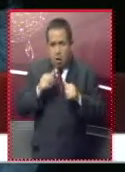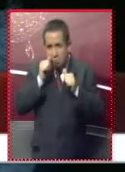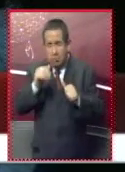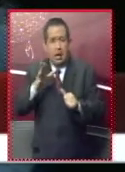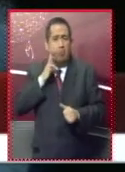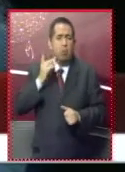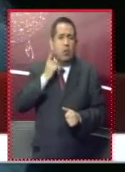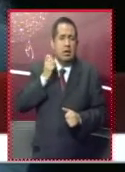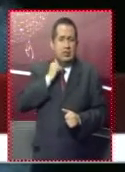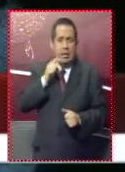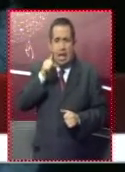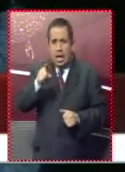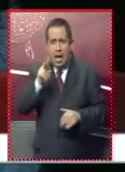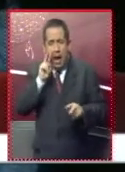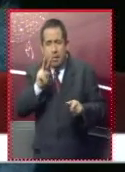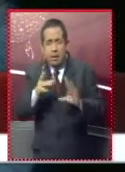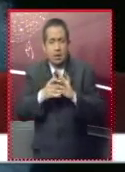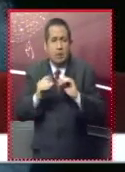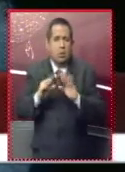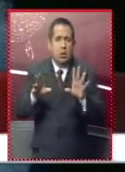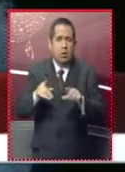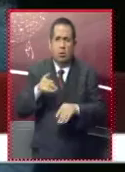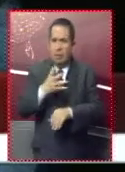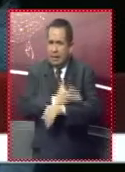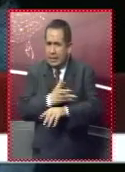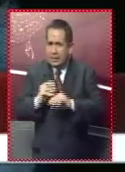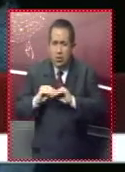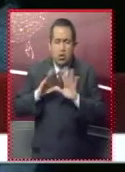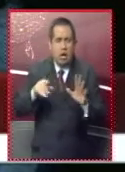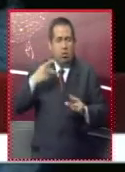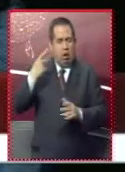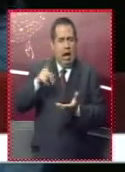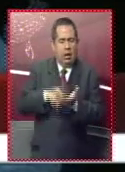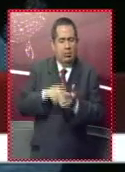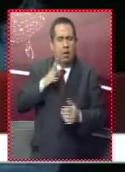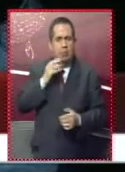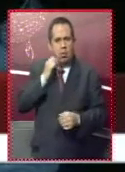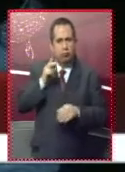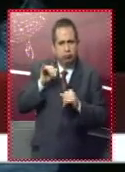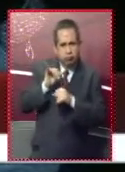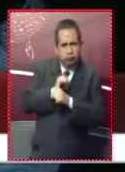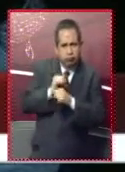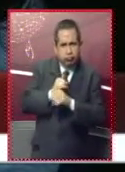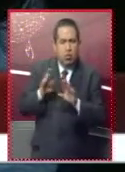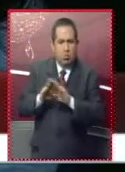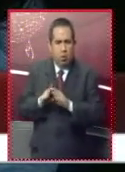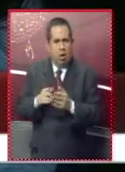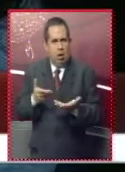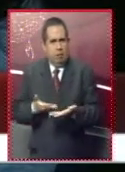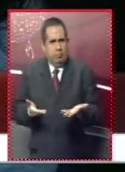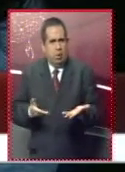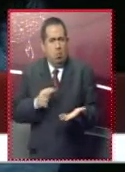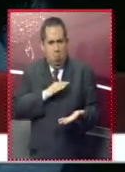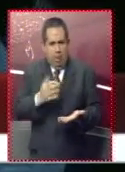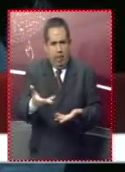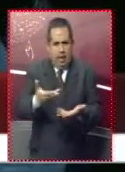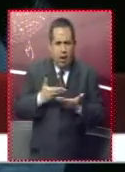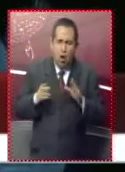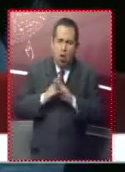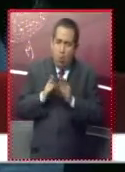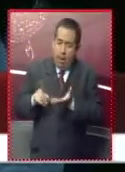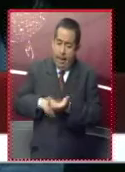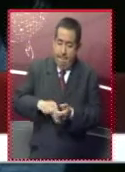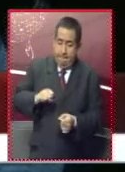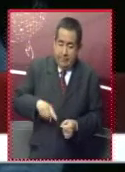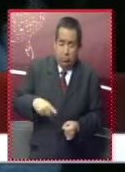Legislativo, verificar desde cuantitativa hasta cualitativamente a la Cámara de Diputados, pues les invitaríamos a que nos ayudaran a ver cómo desde la